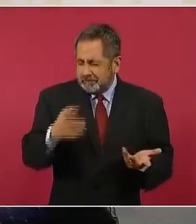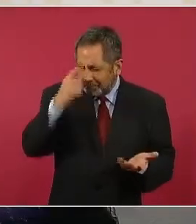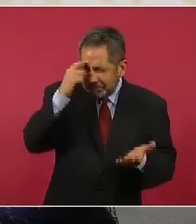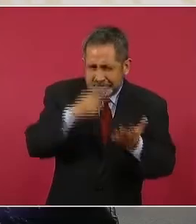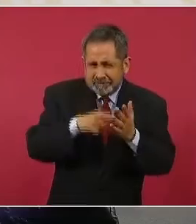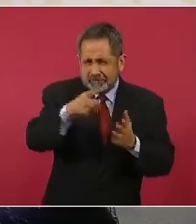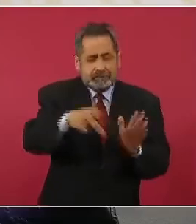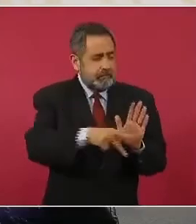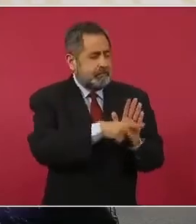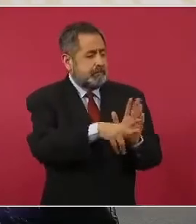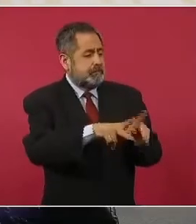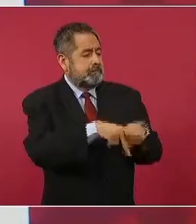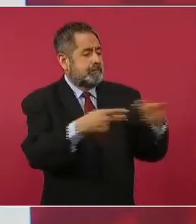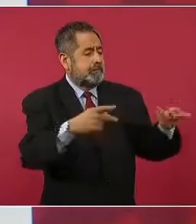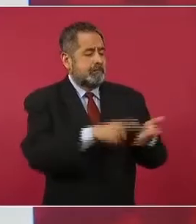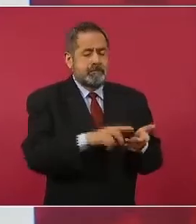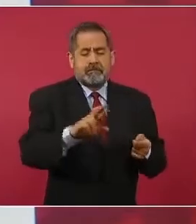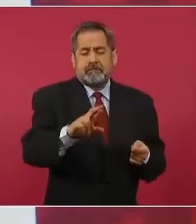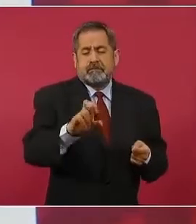mire,